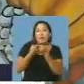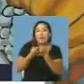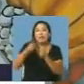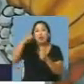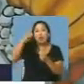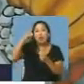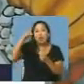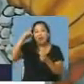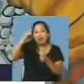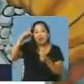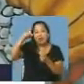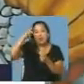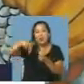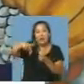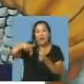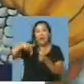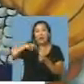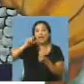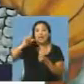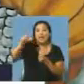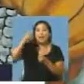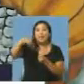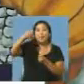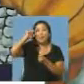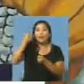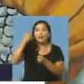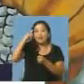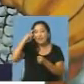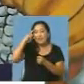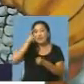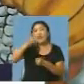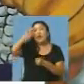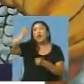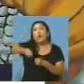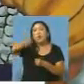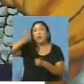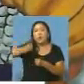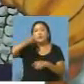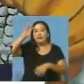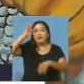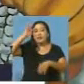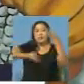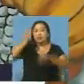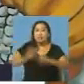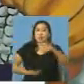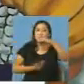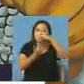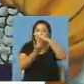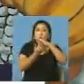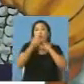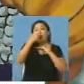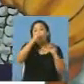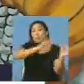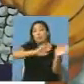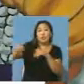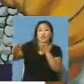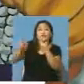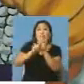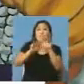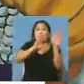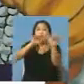Meyer sea juez del Superior Tribunal de Justicia, y después tratamos la ley de paridad de género, que nos llevó varios tiempos